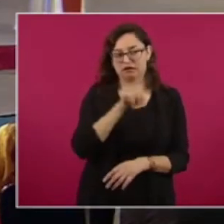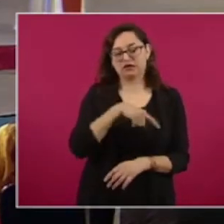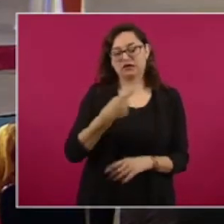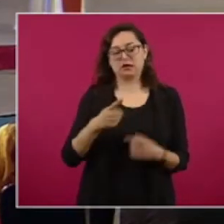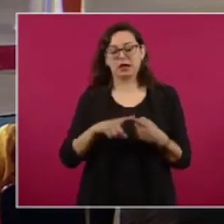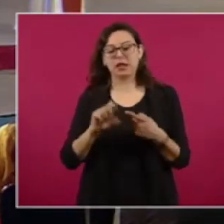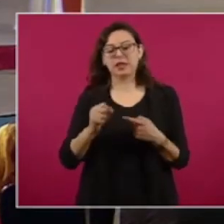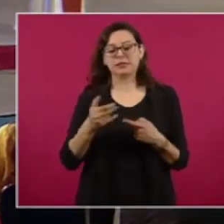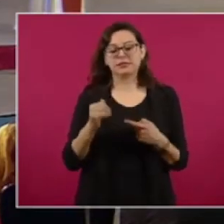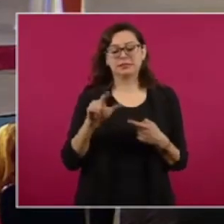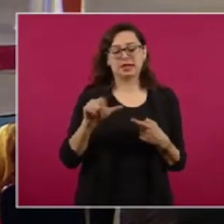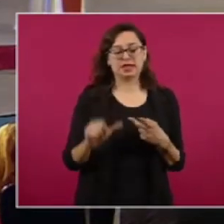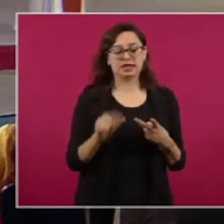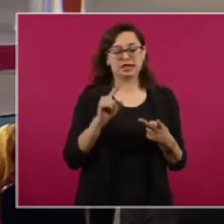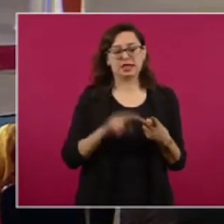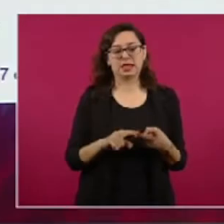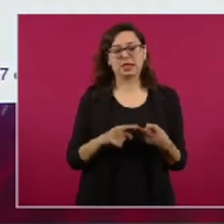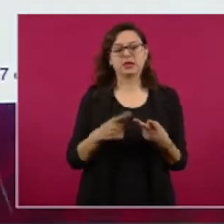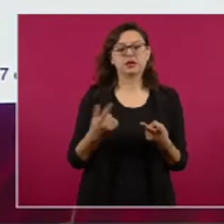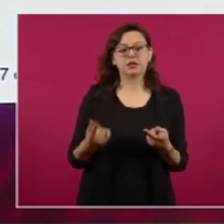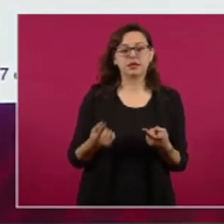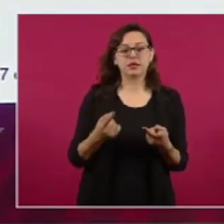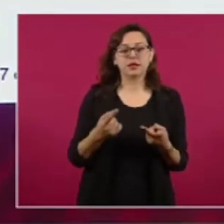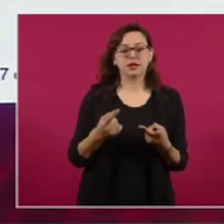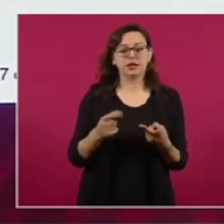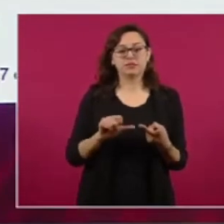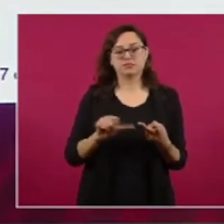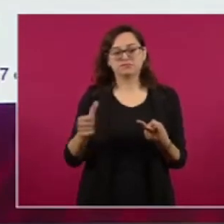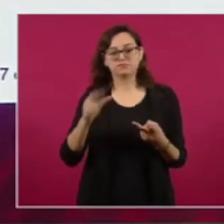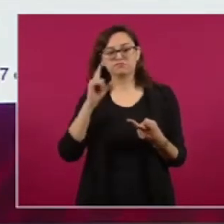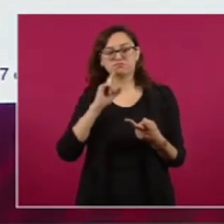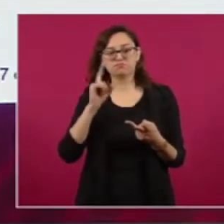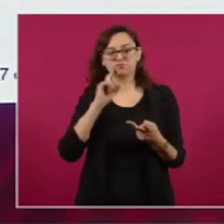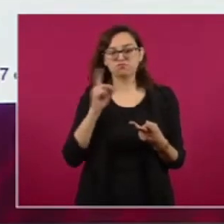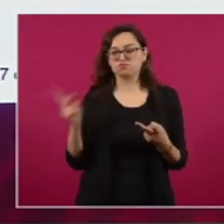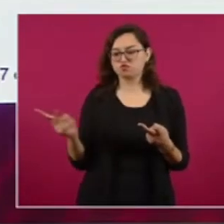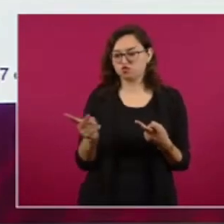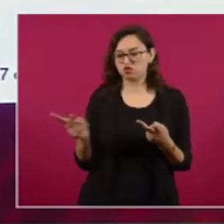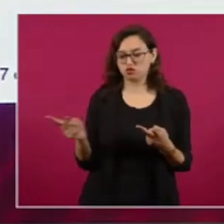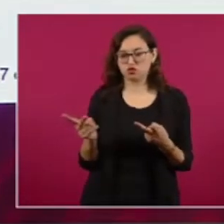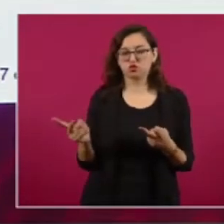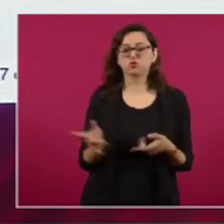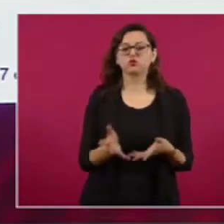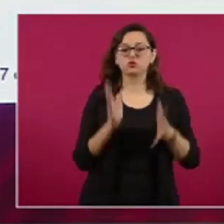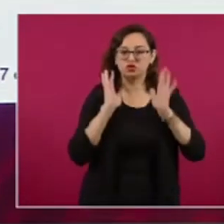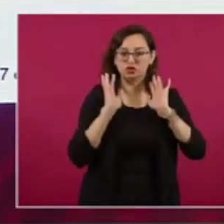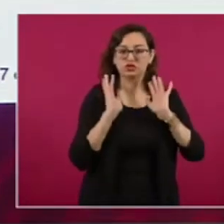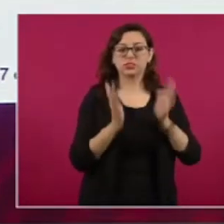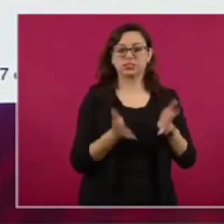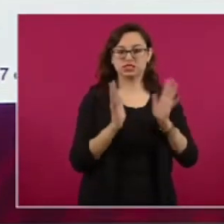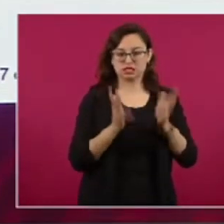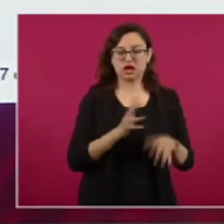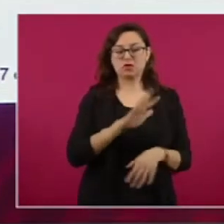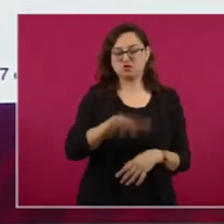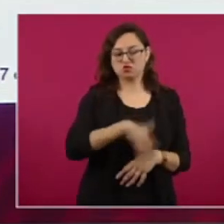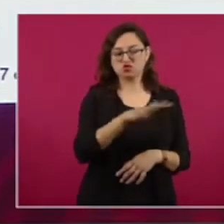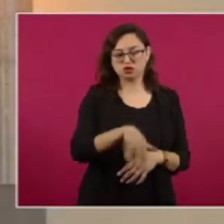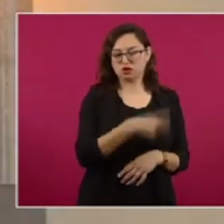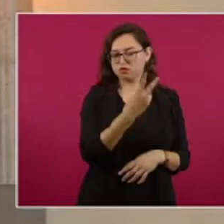de Cosoleacaque, ya están las 2 órdenes de aprehensión de los presuntos autores materiales, quienes están